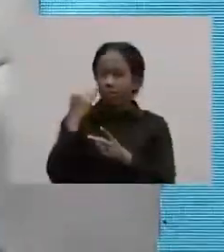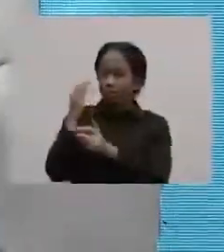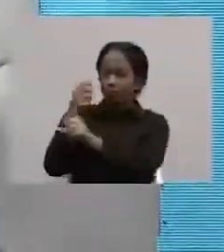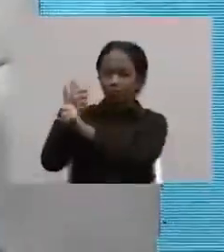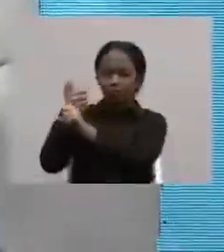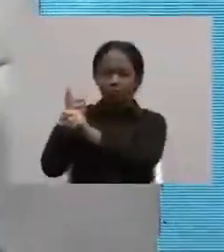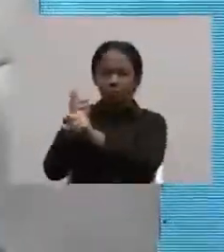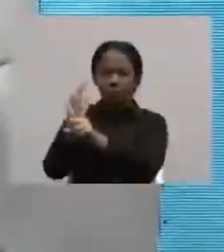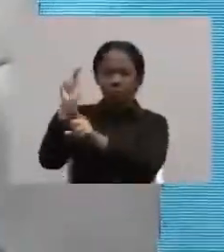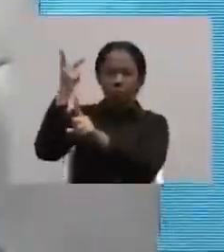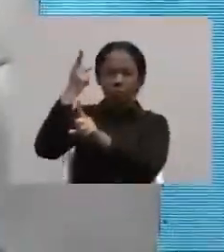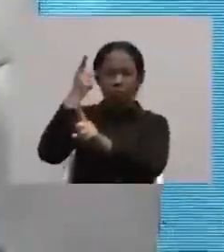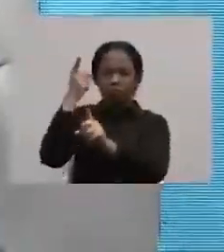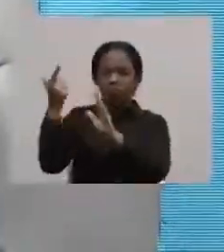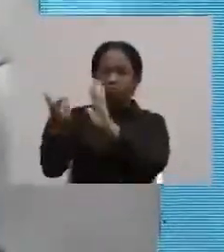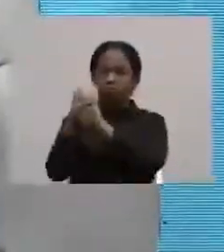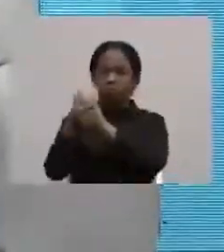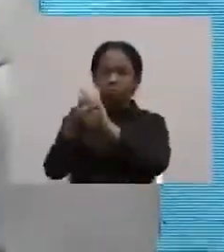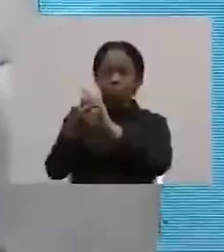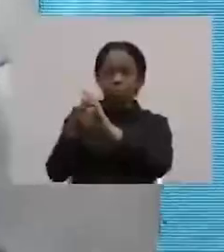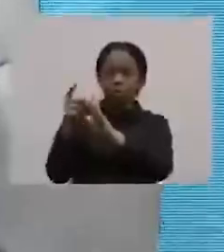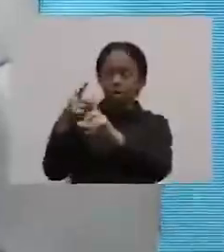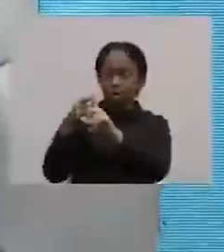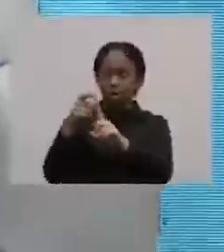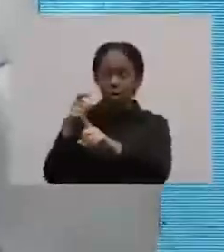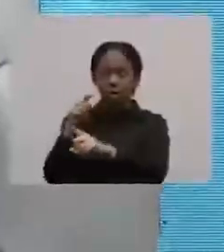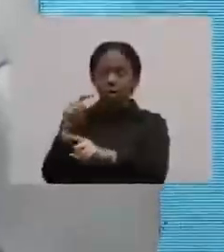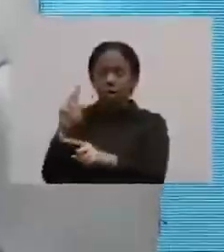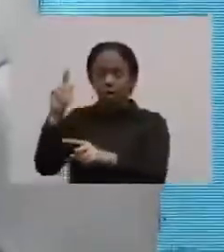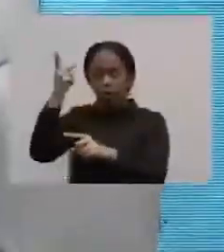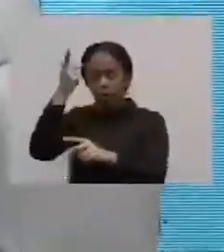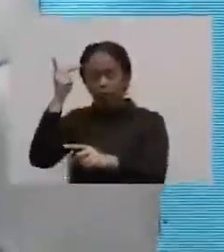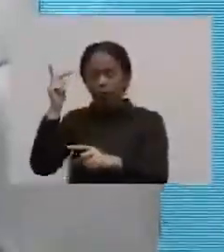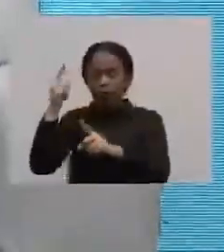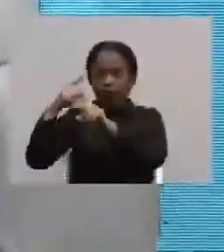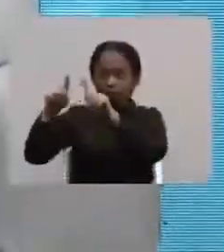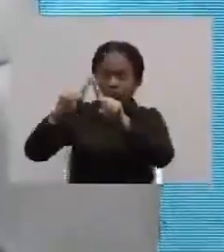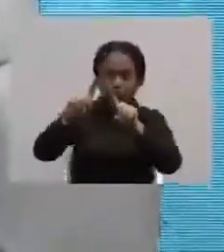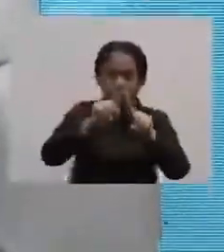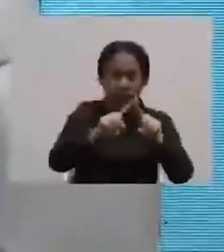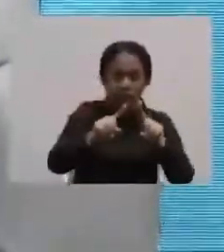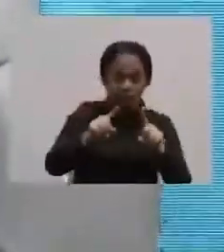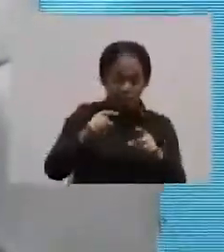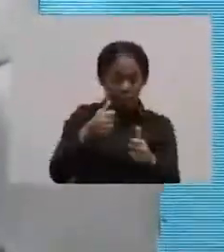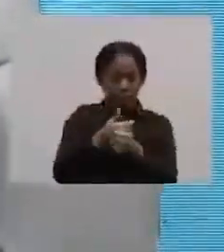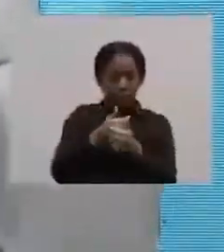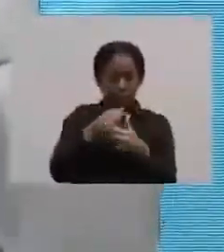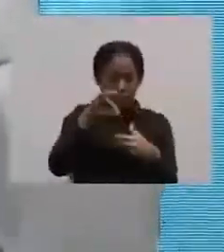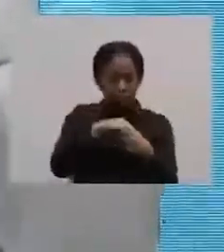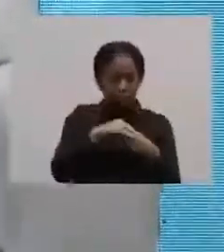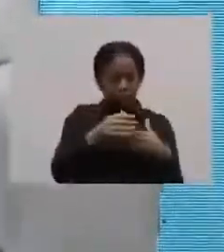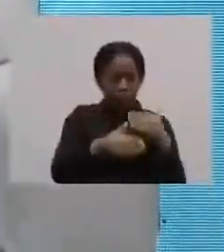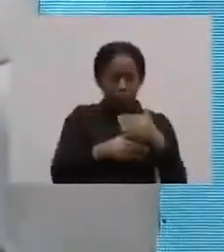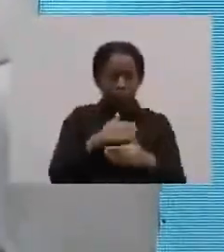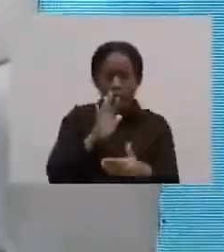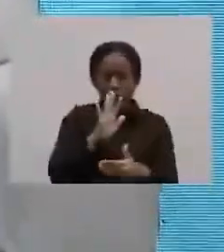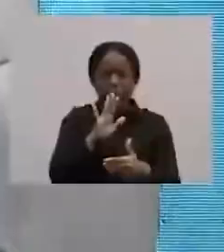ni de un partido, ni de un gobierno y ni siquiera del órgano electoral, pero tiene que tener recursos. Yo no sé,